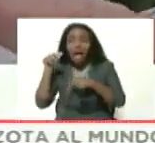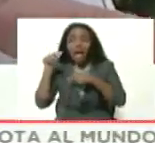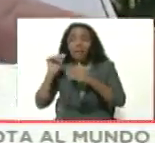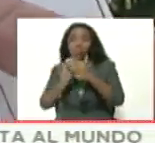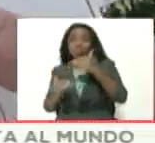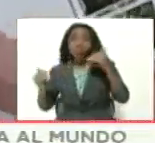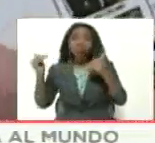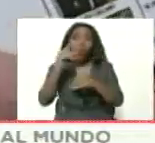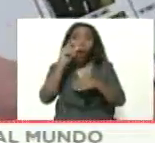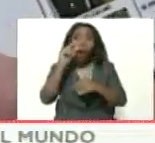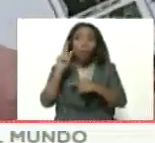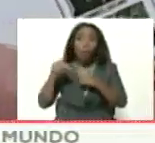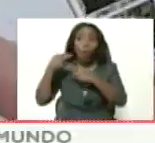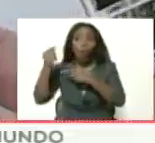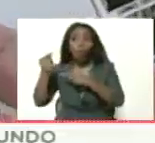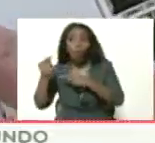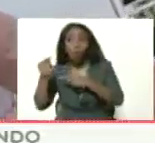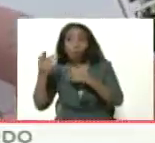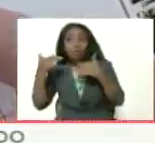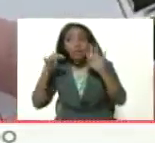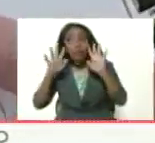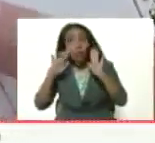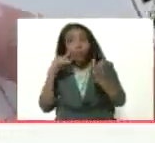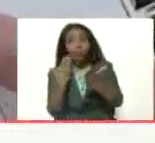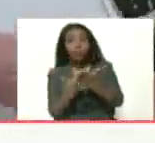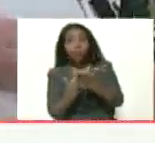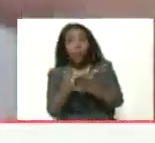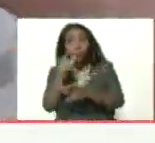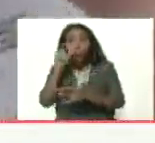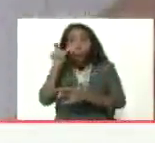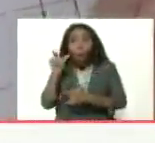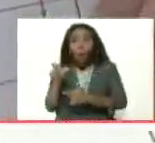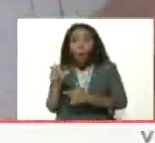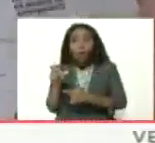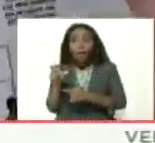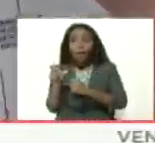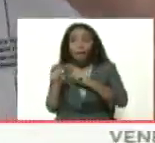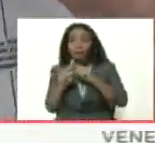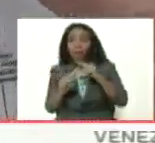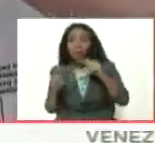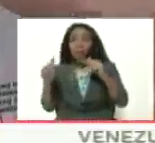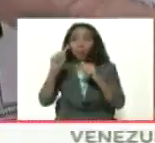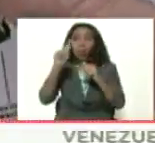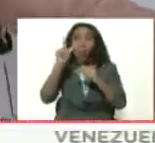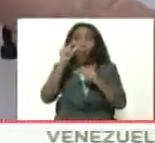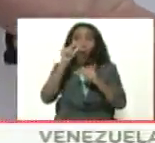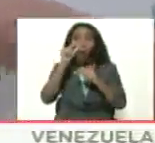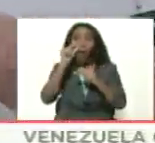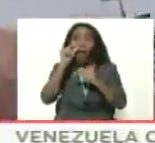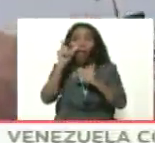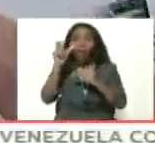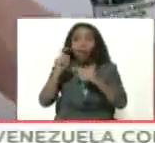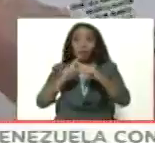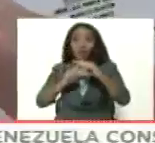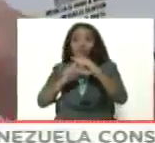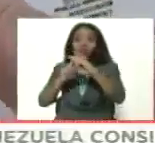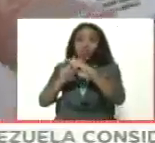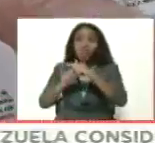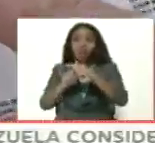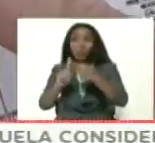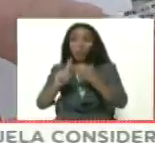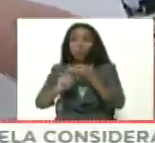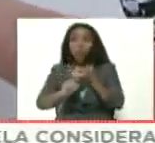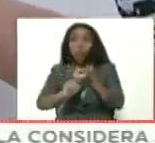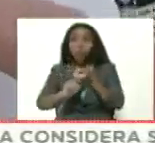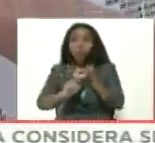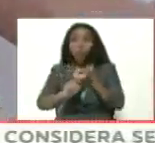Sequea Torre, según el testimonio de Fernández Figuera, se encuentra este asesino casado con la hija de